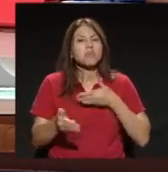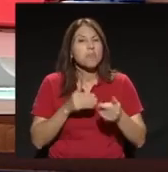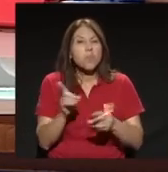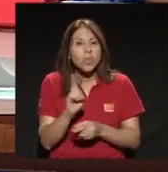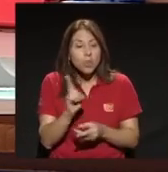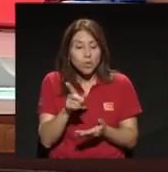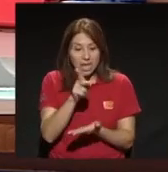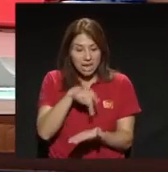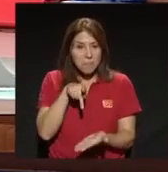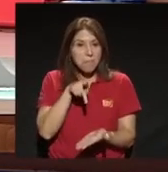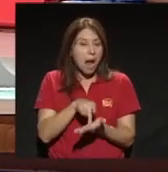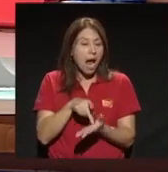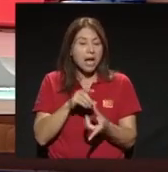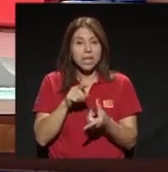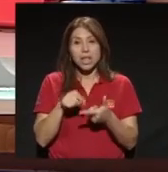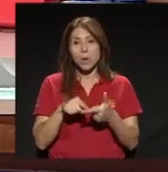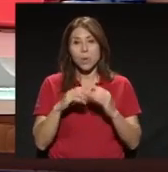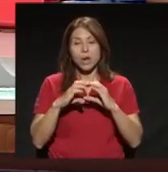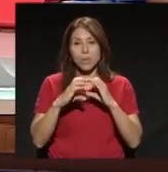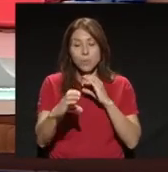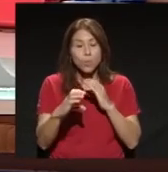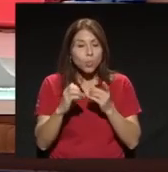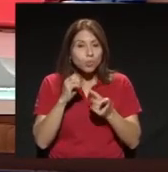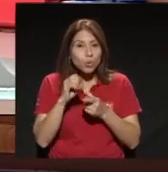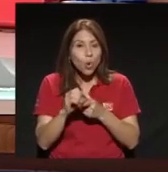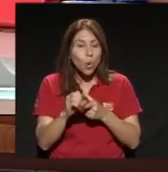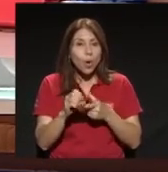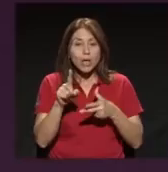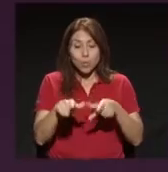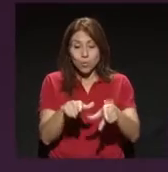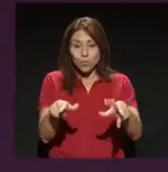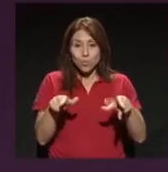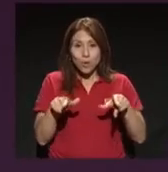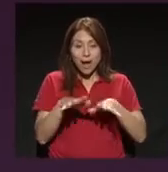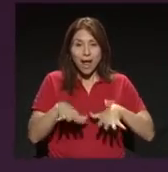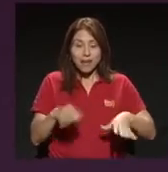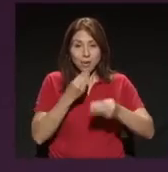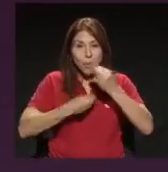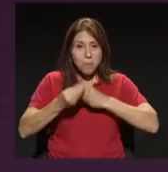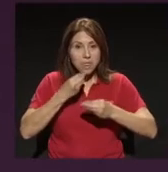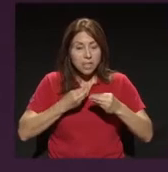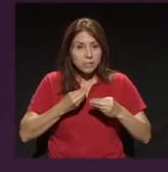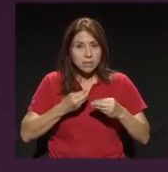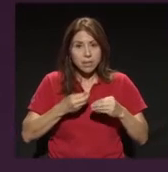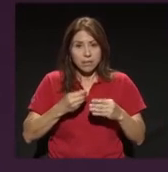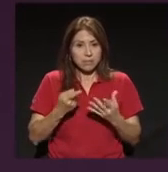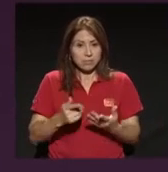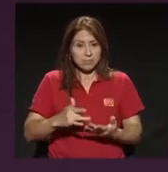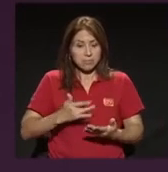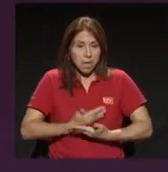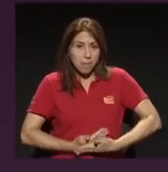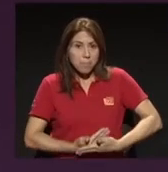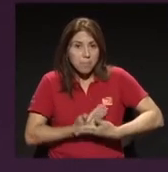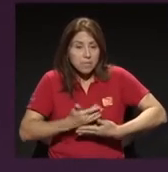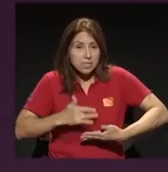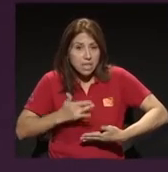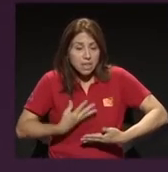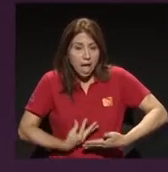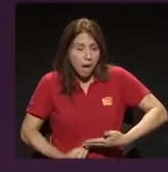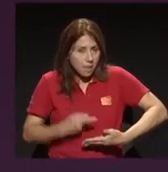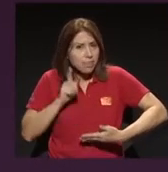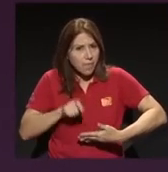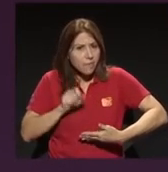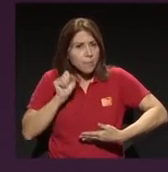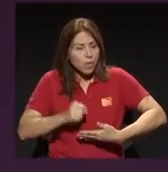embuste en un fútbol de verdad entonces debería poder hacerlo ahí y yo pienso que